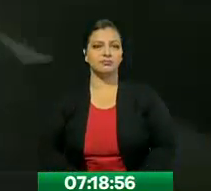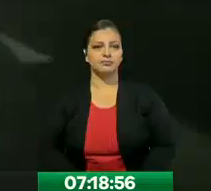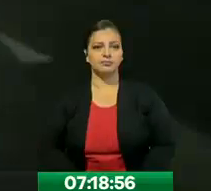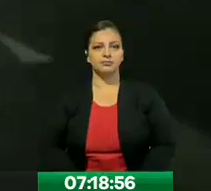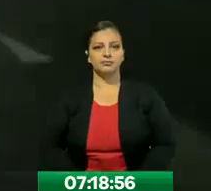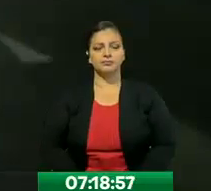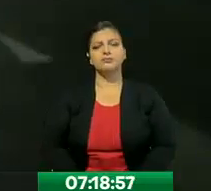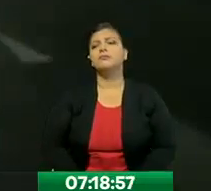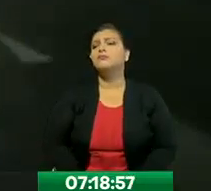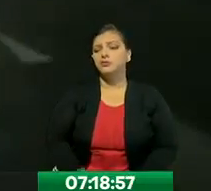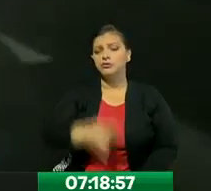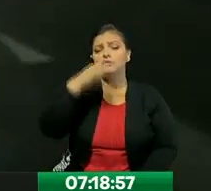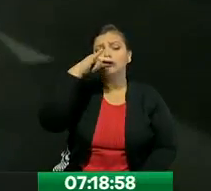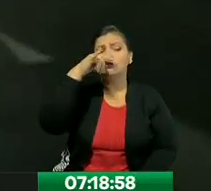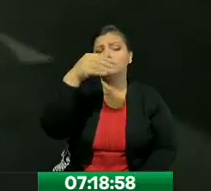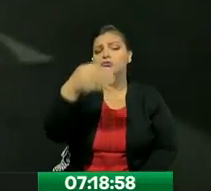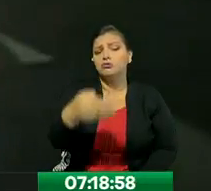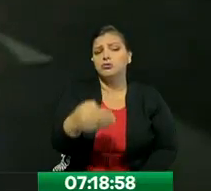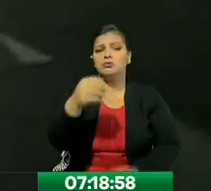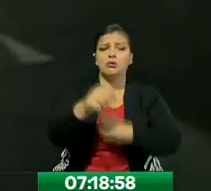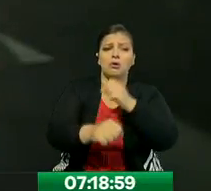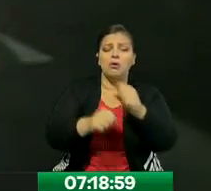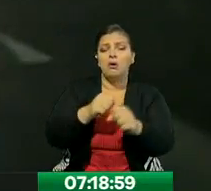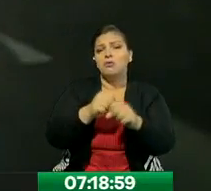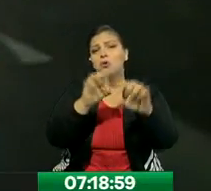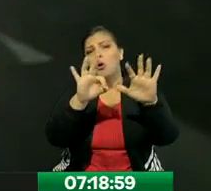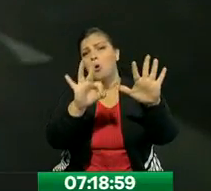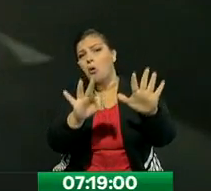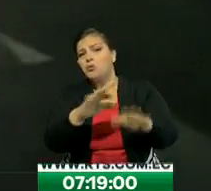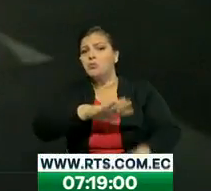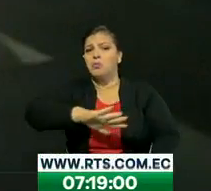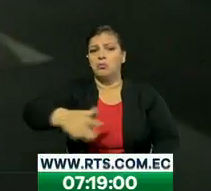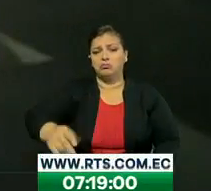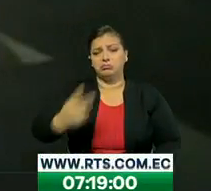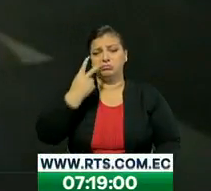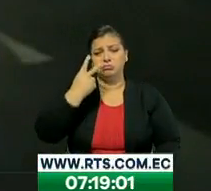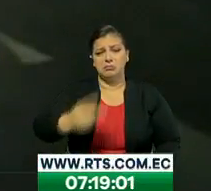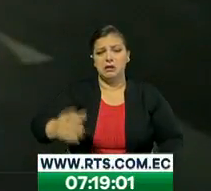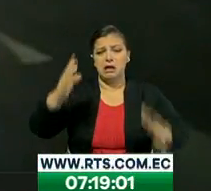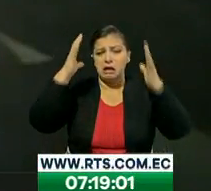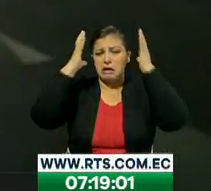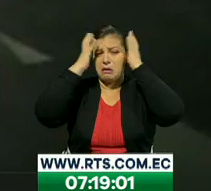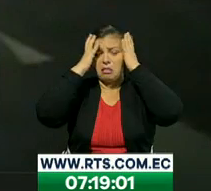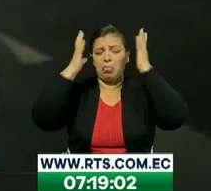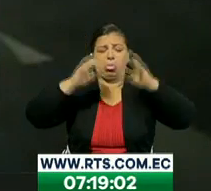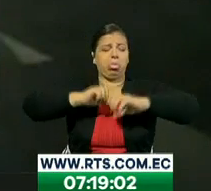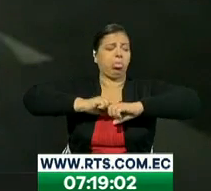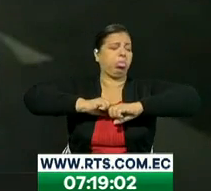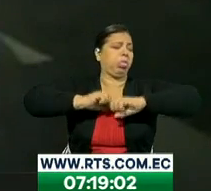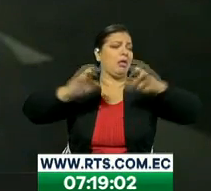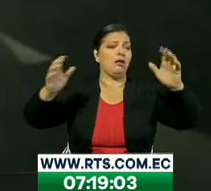unos 8 añitos. 8 añitos, tenía la cabecita toda explotada.